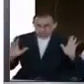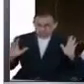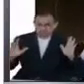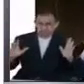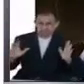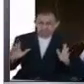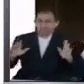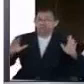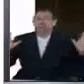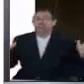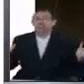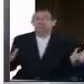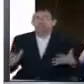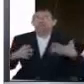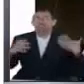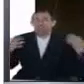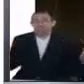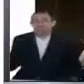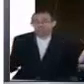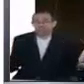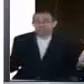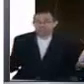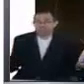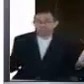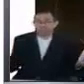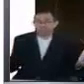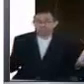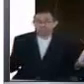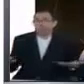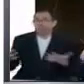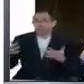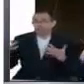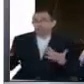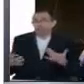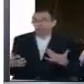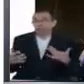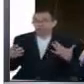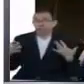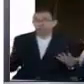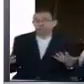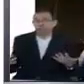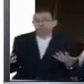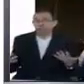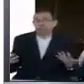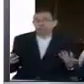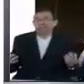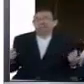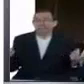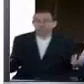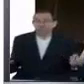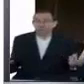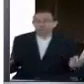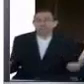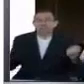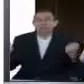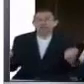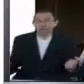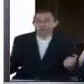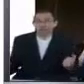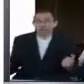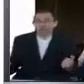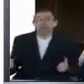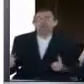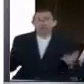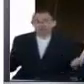recuerde, la forma que Dios está haciendo este ministerio, porque yo conozco otros ministerios exitosos que el Señor está